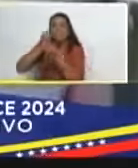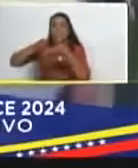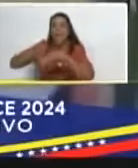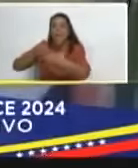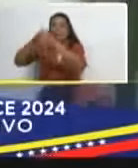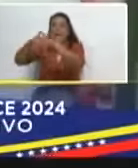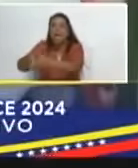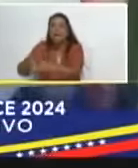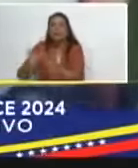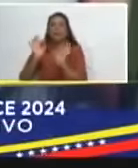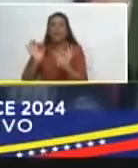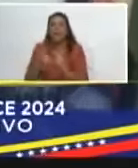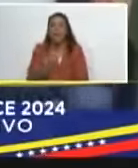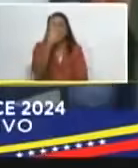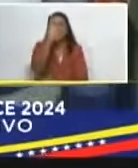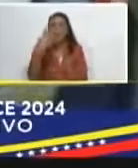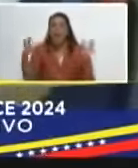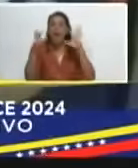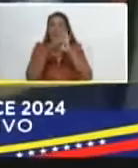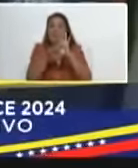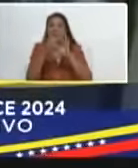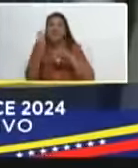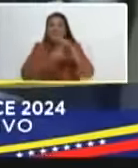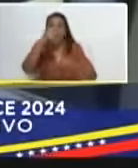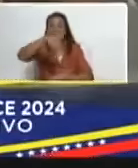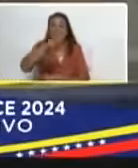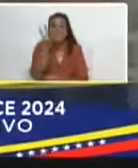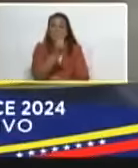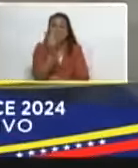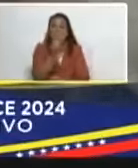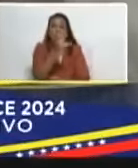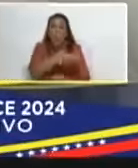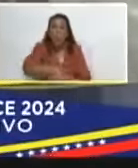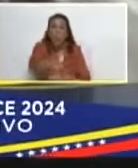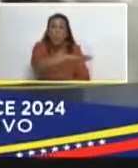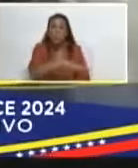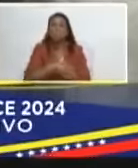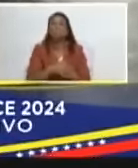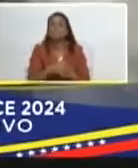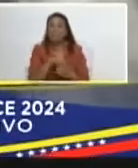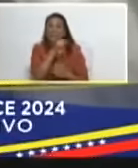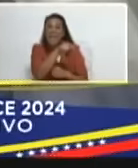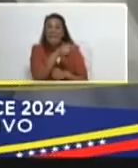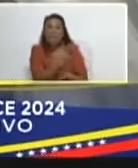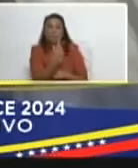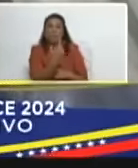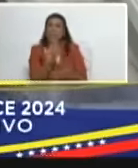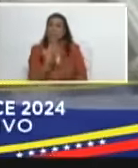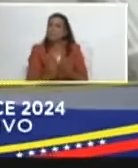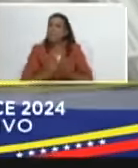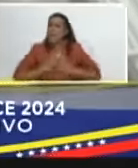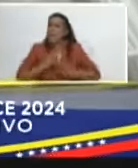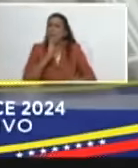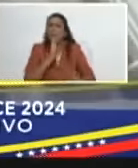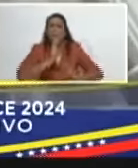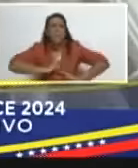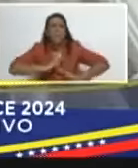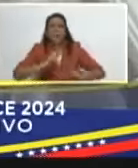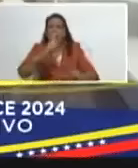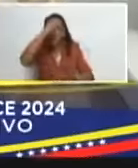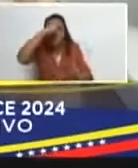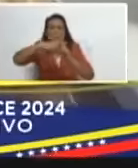realmente fue la primera alianza que se formó en Venezuela y eso nos ha dado un resultado excelente,